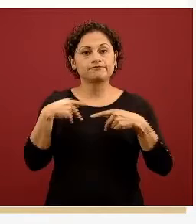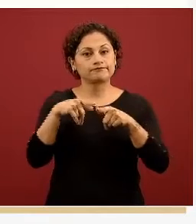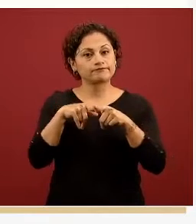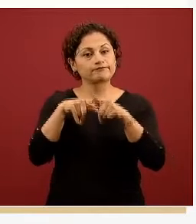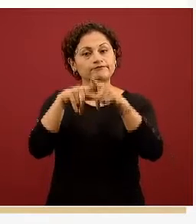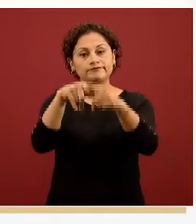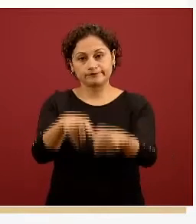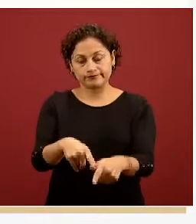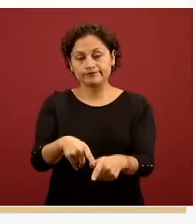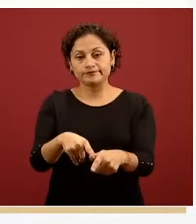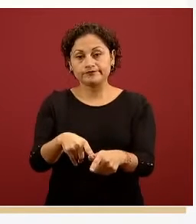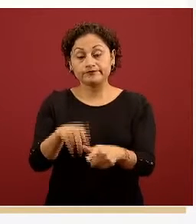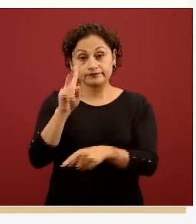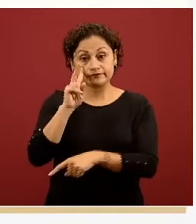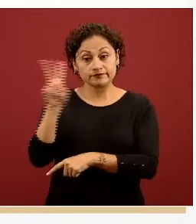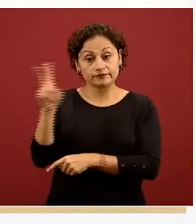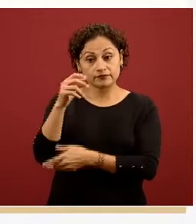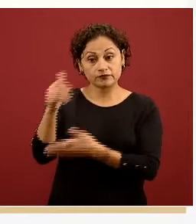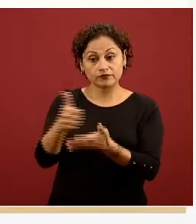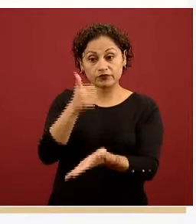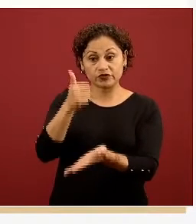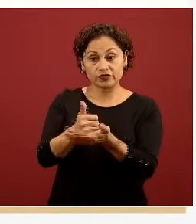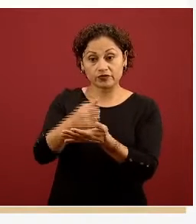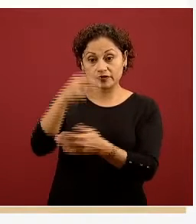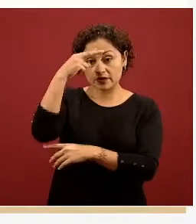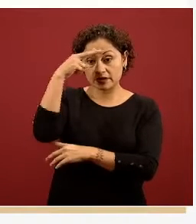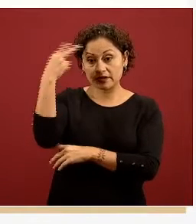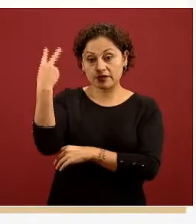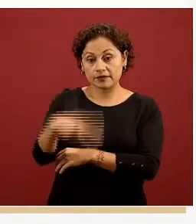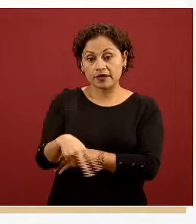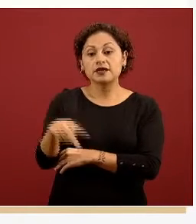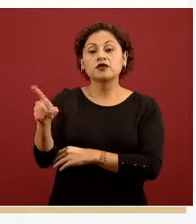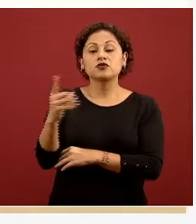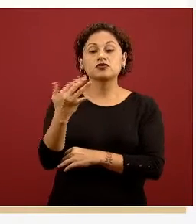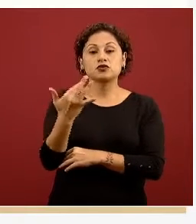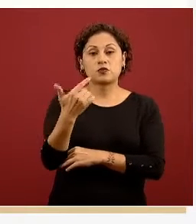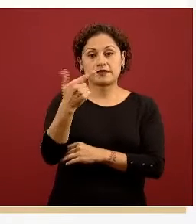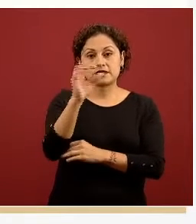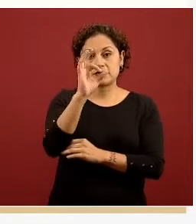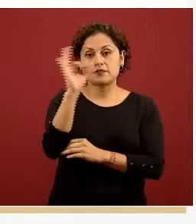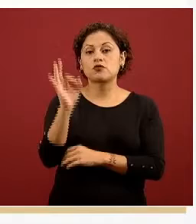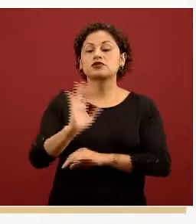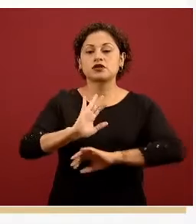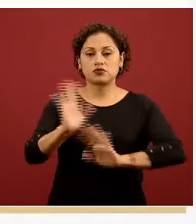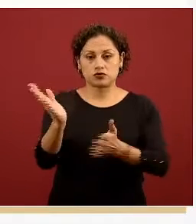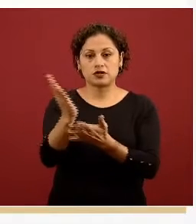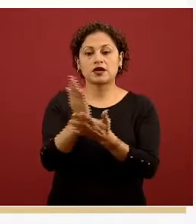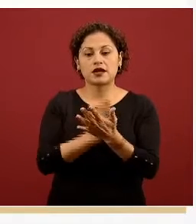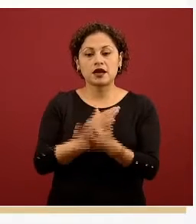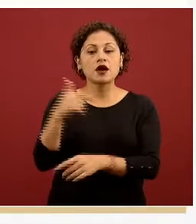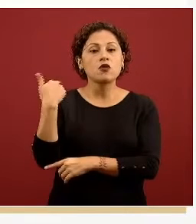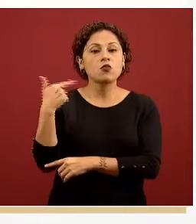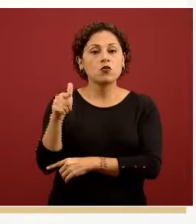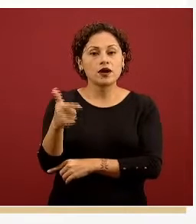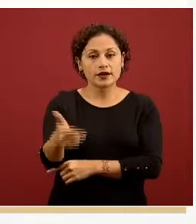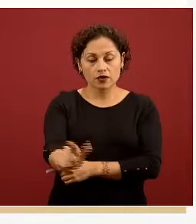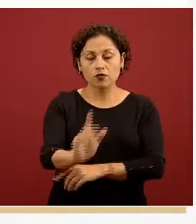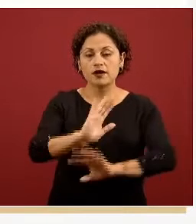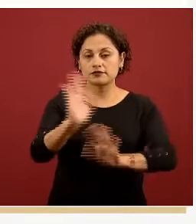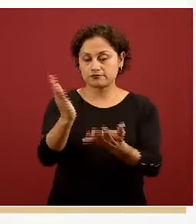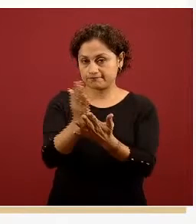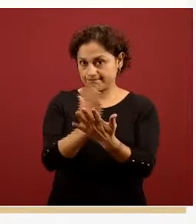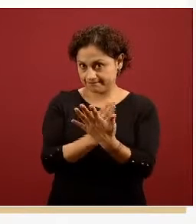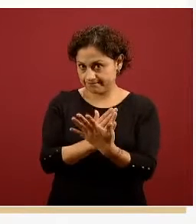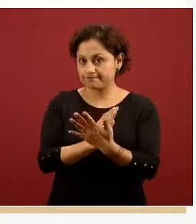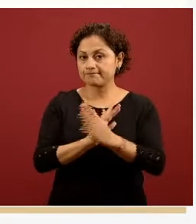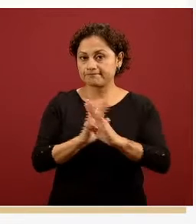estados, como pueden ver, Ciudad de México menos 57%, Guanajuato similar con un menos 55%,